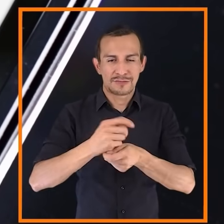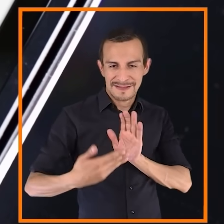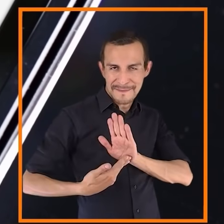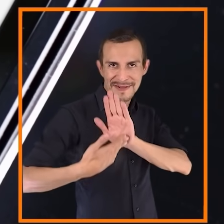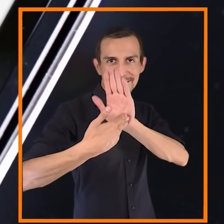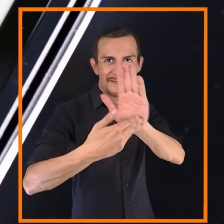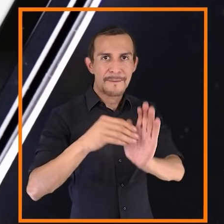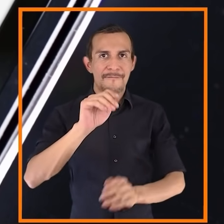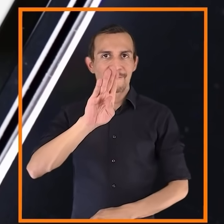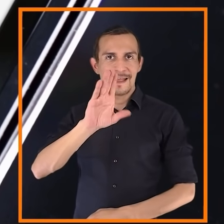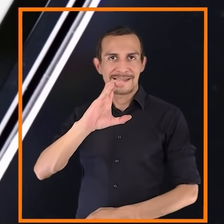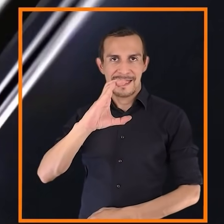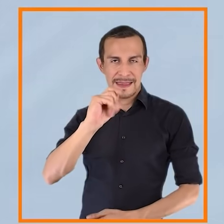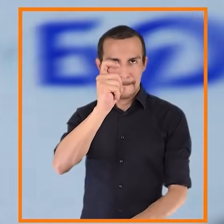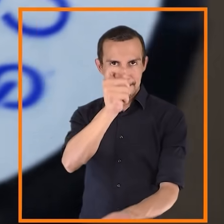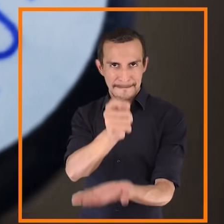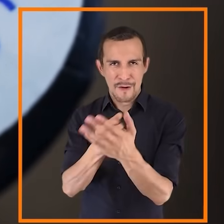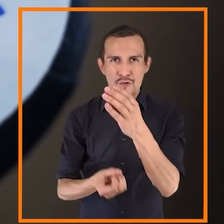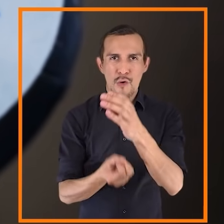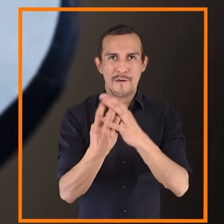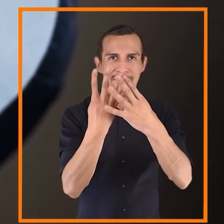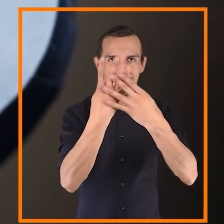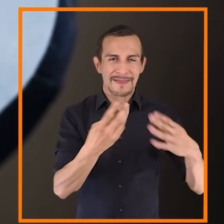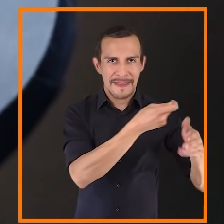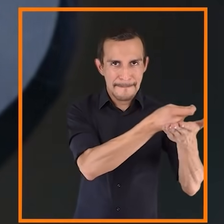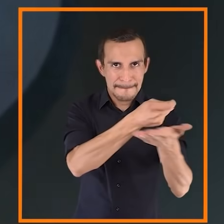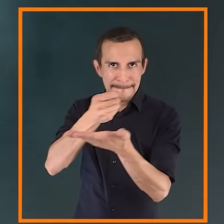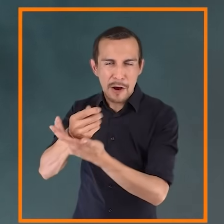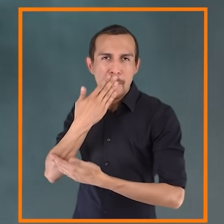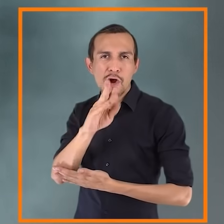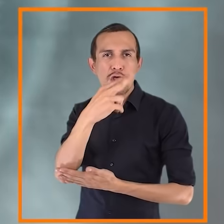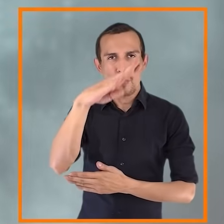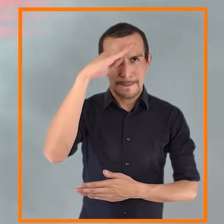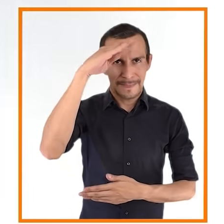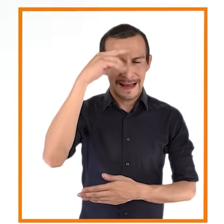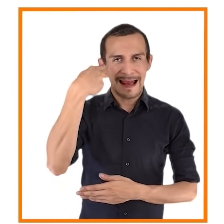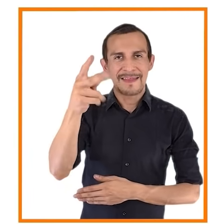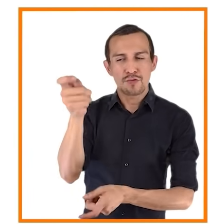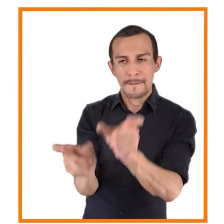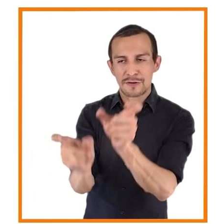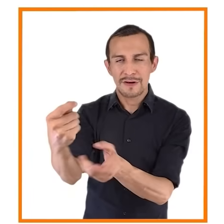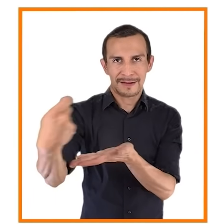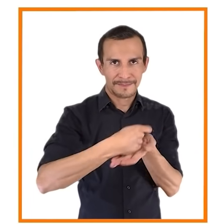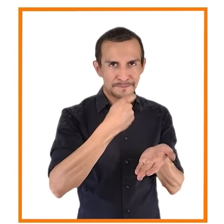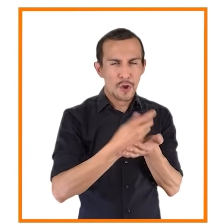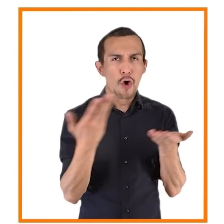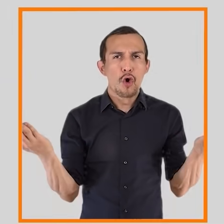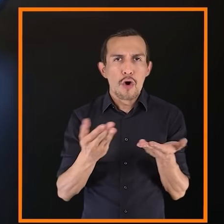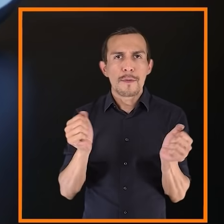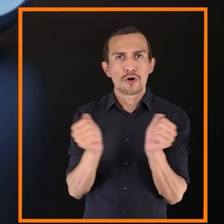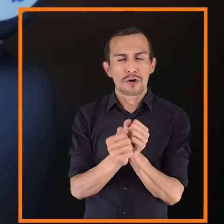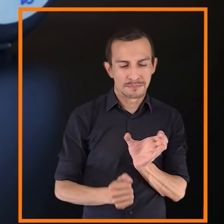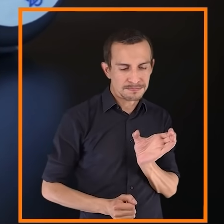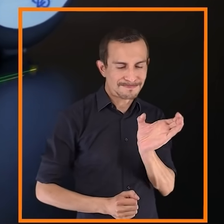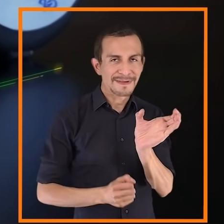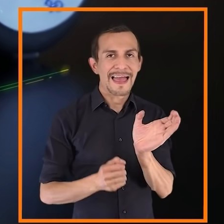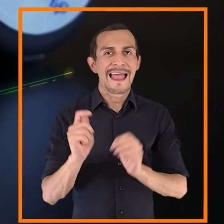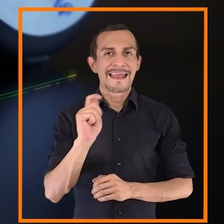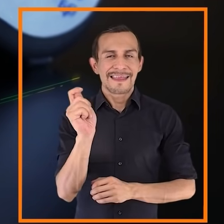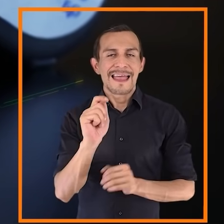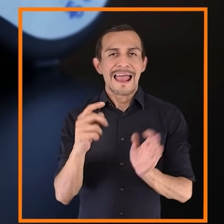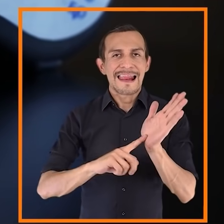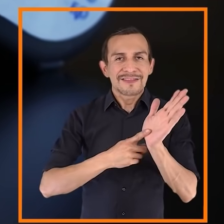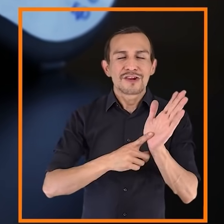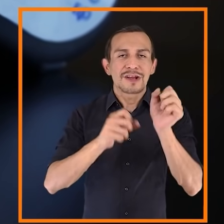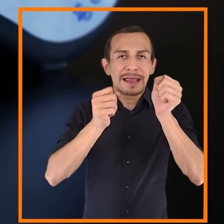negocio. Te presentamos BCI Pagos, una nueva red de pagos que mejorará tu experiencia y la de tus clientes mediante un dispositivo